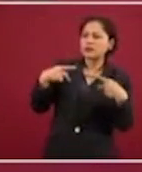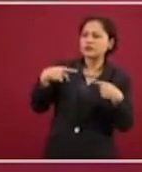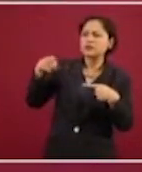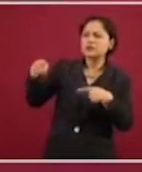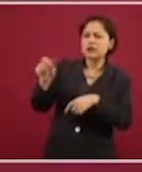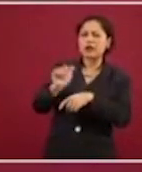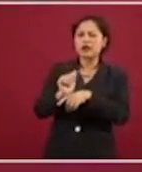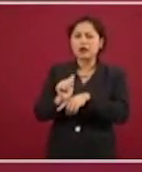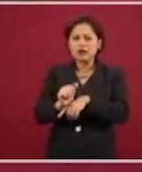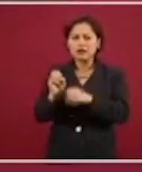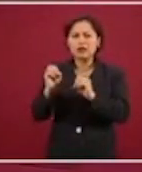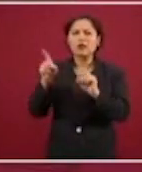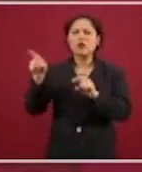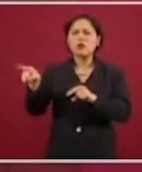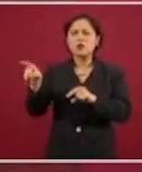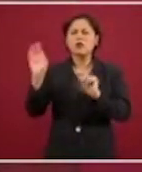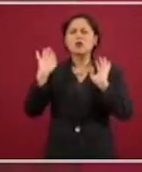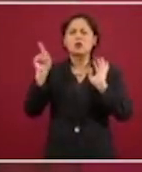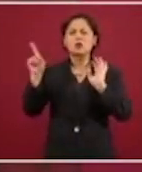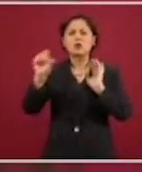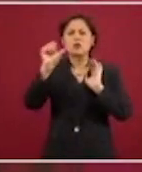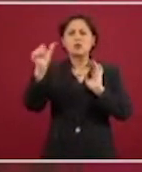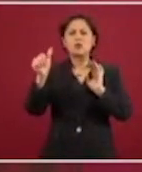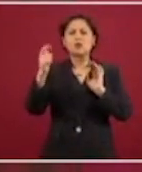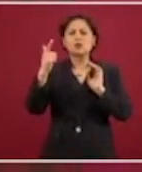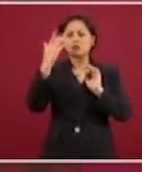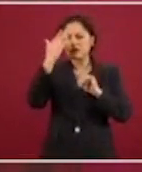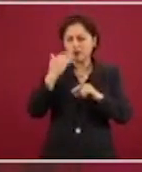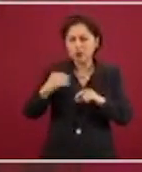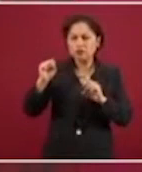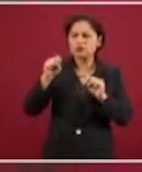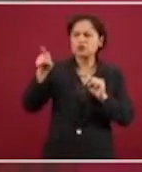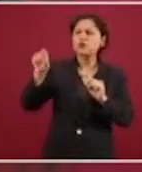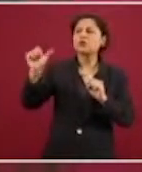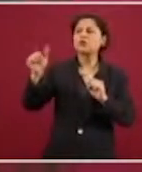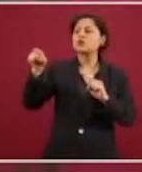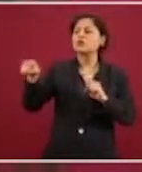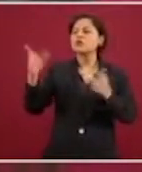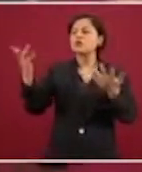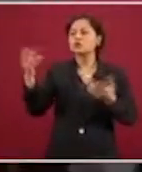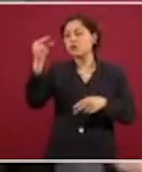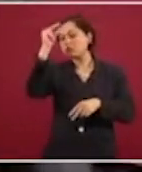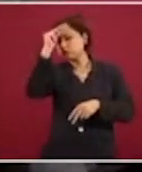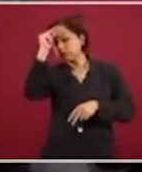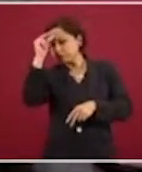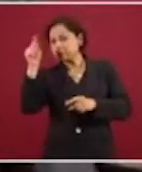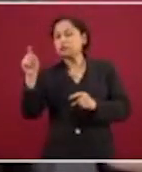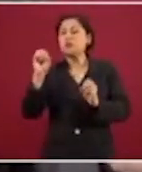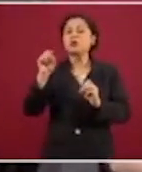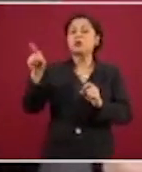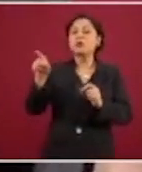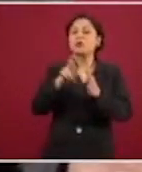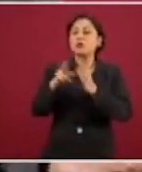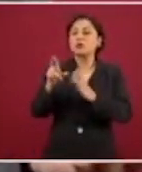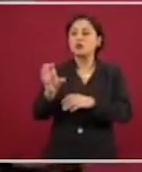que los articulistas, que los conductores de radio, que los intelectuales, porque con